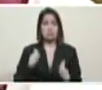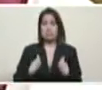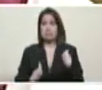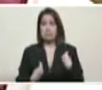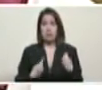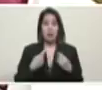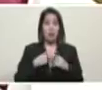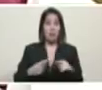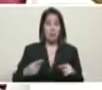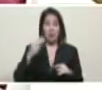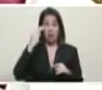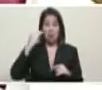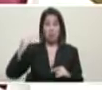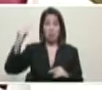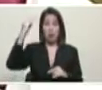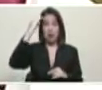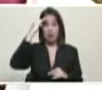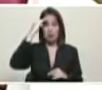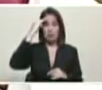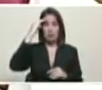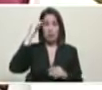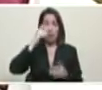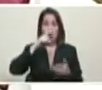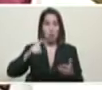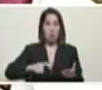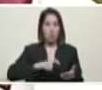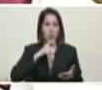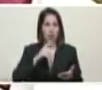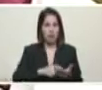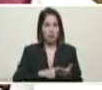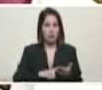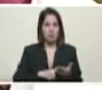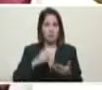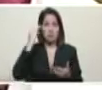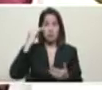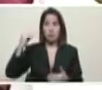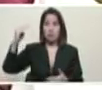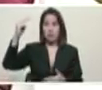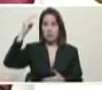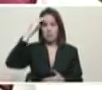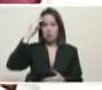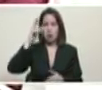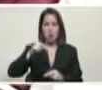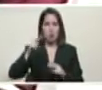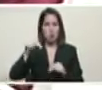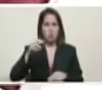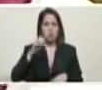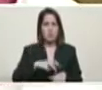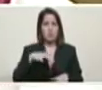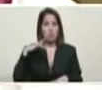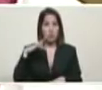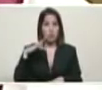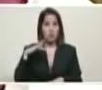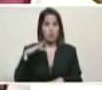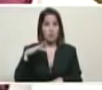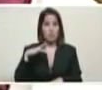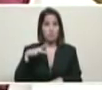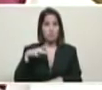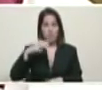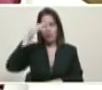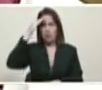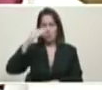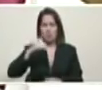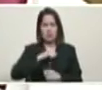nuestra moral está completa, mi comandante jefe. Nuestra moral nunca será tocada. Aquí la Fuerza